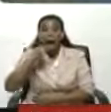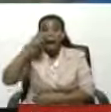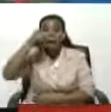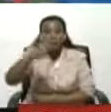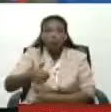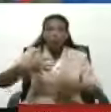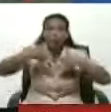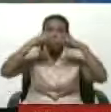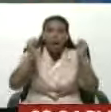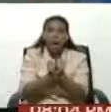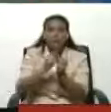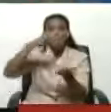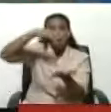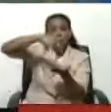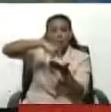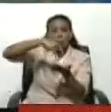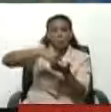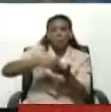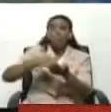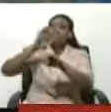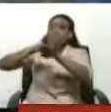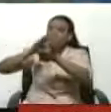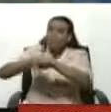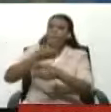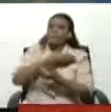por recibirnos acá. Presidente,